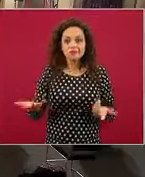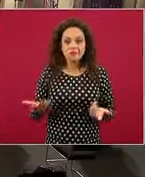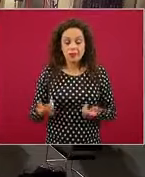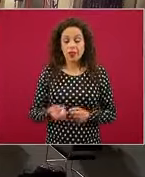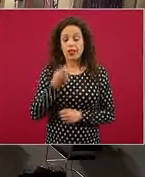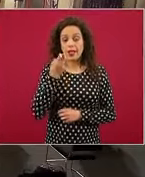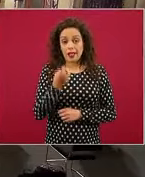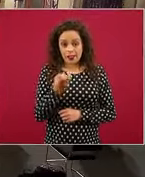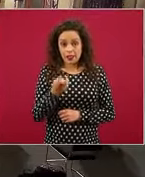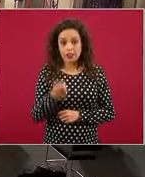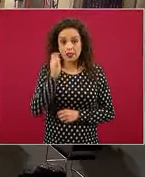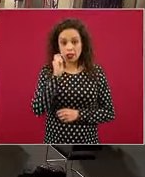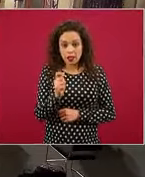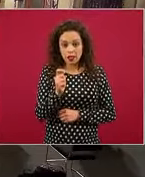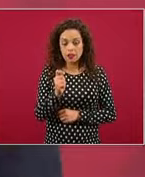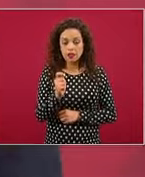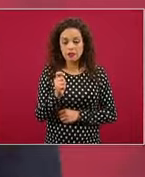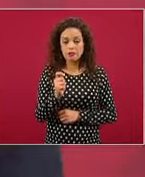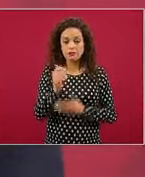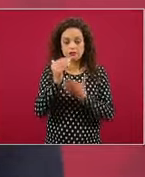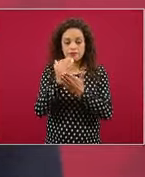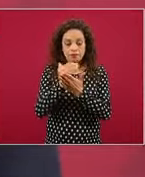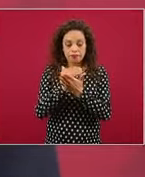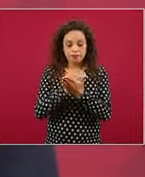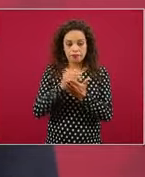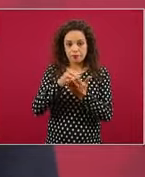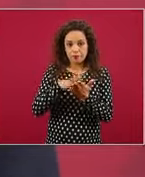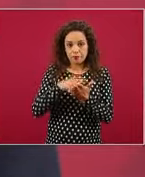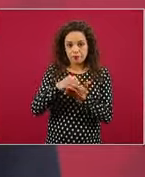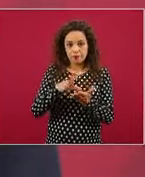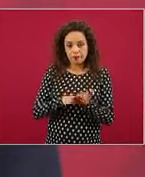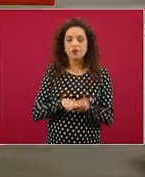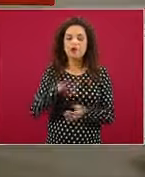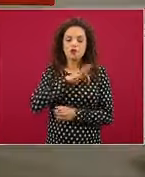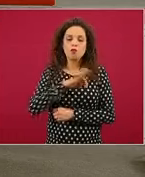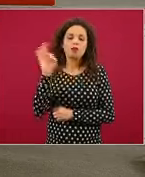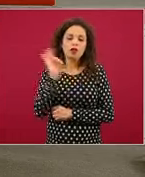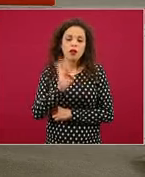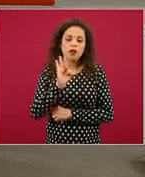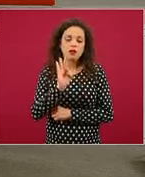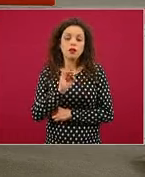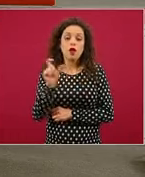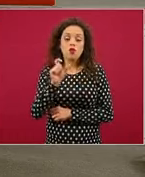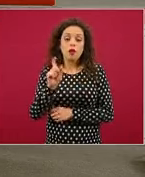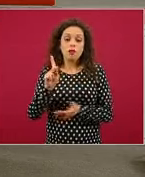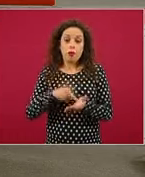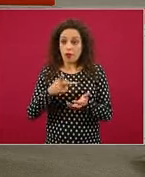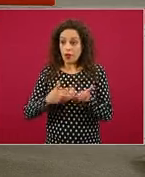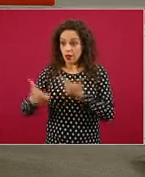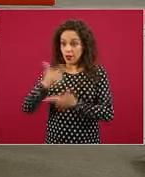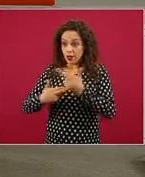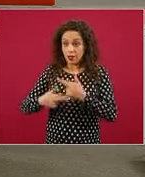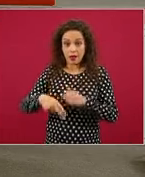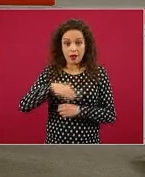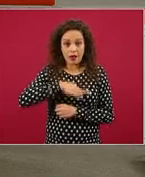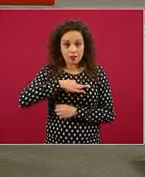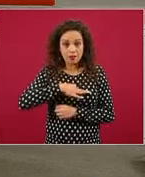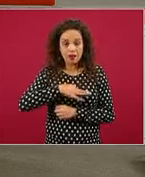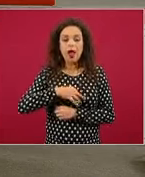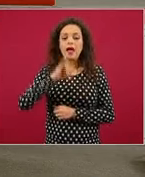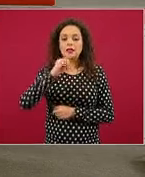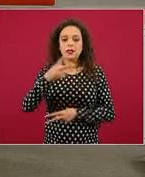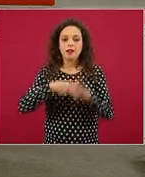en base a la bibliografía, hay mayor posibilidad de que en una segunda reinfección sí genere la enfermedad, es